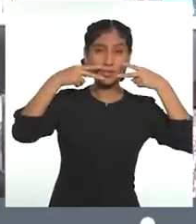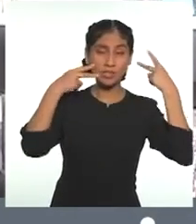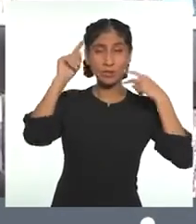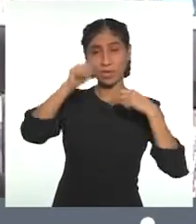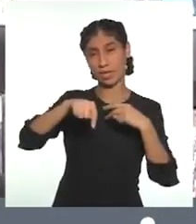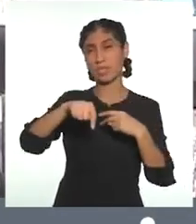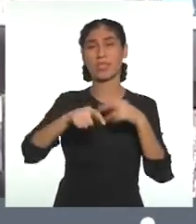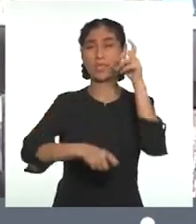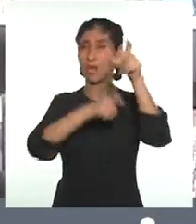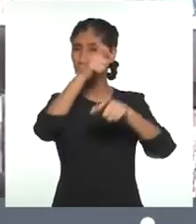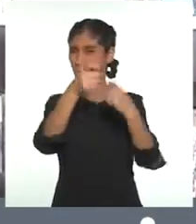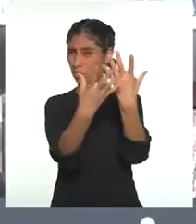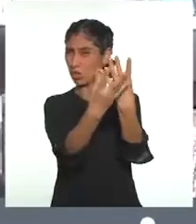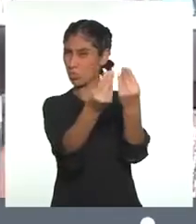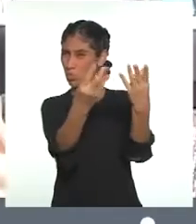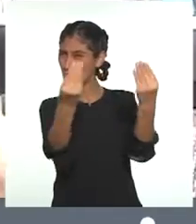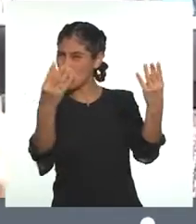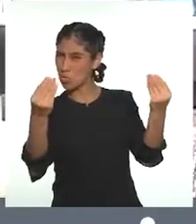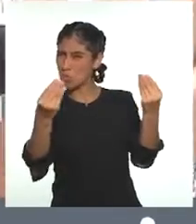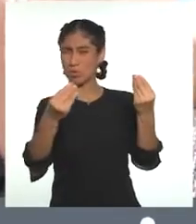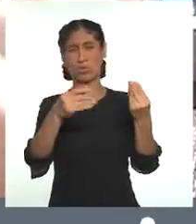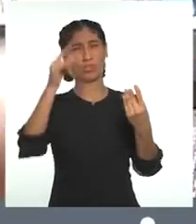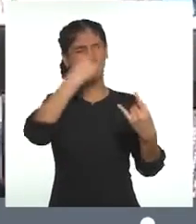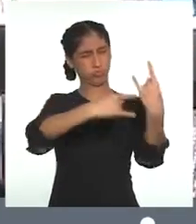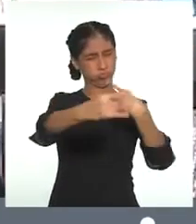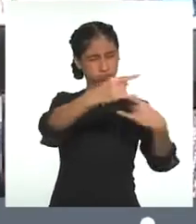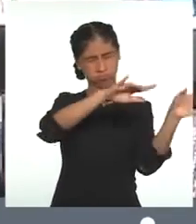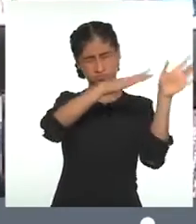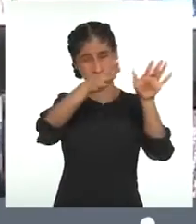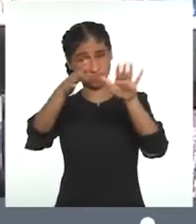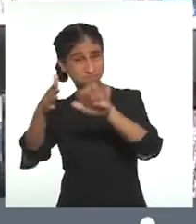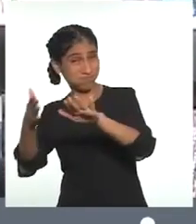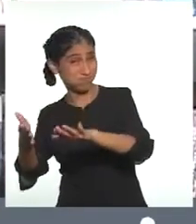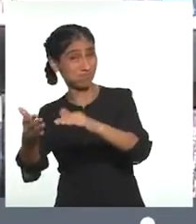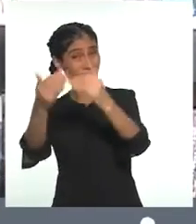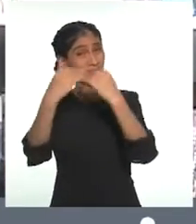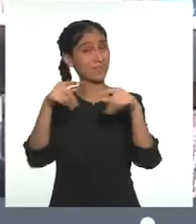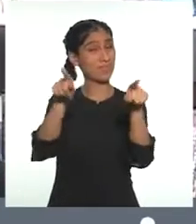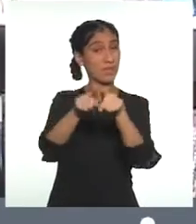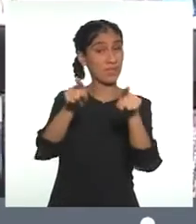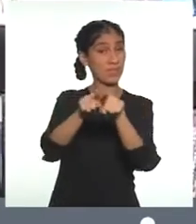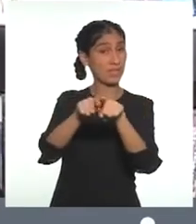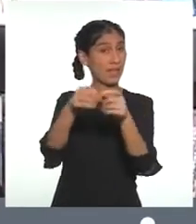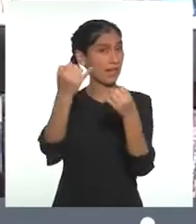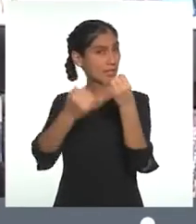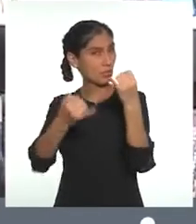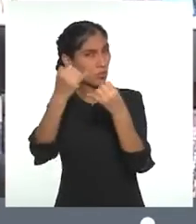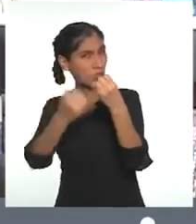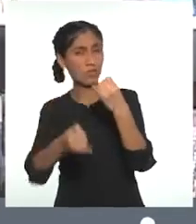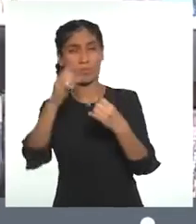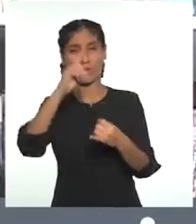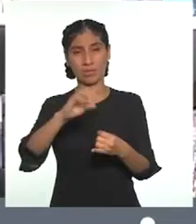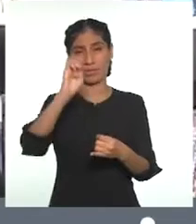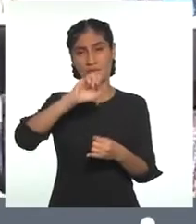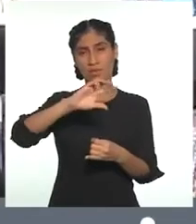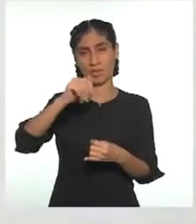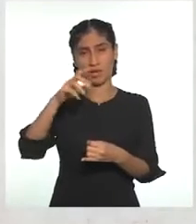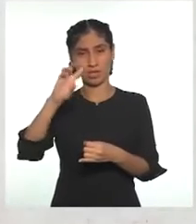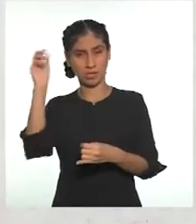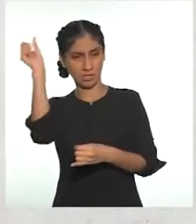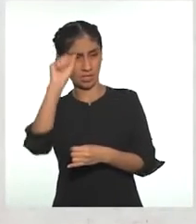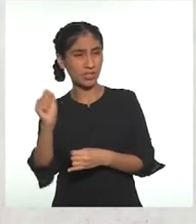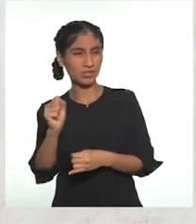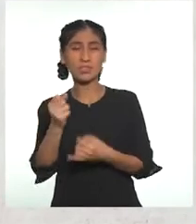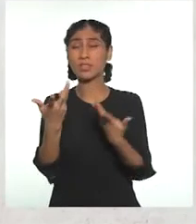ha golpeado a nuestros compatriotas a lo largo del siglo XX. Y ya en las últimas décadas hemos